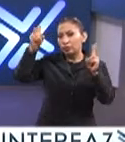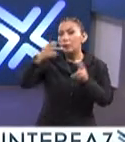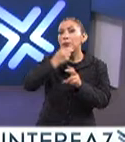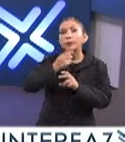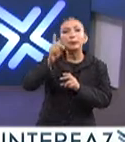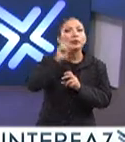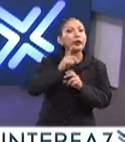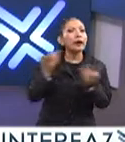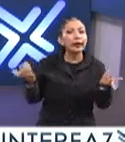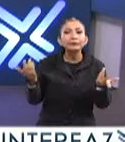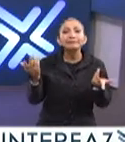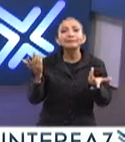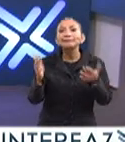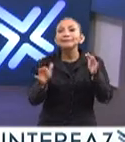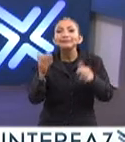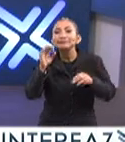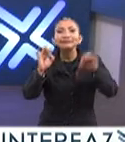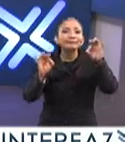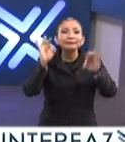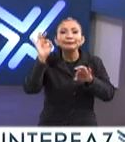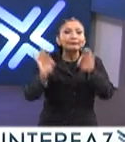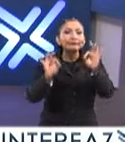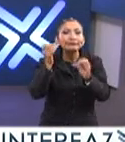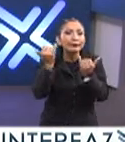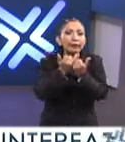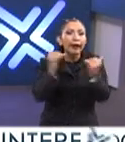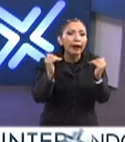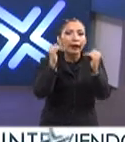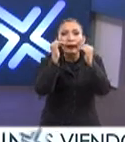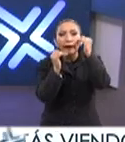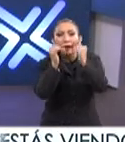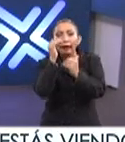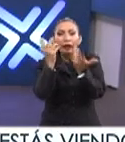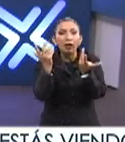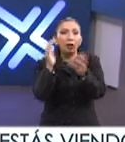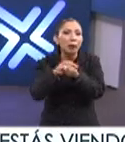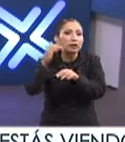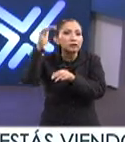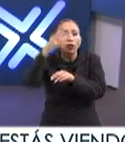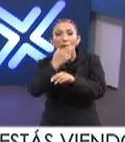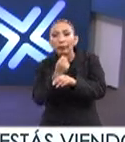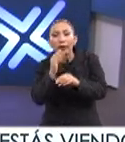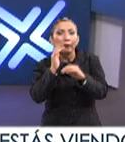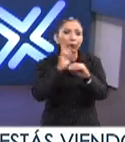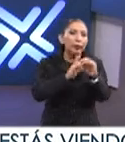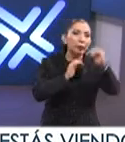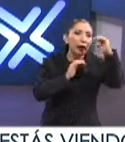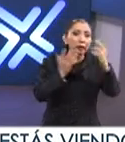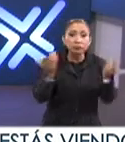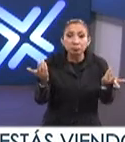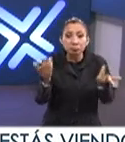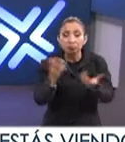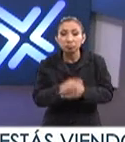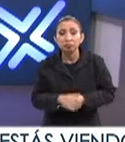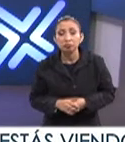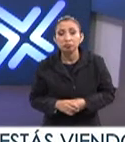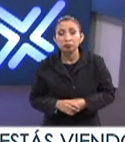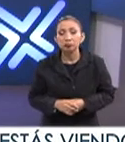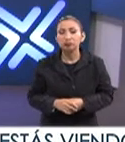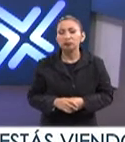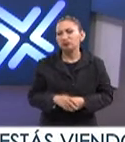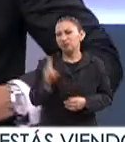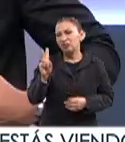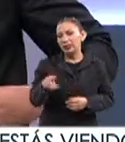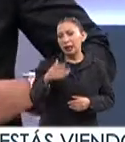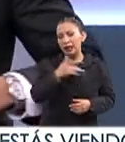hombres, mujeres es un promedio parecido, no hay una tendencia hacia uno de los sexos. La verdad